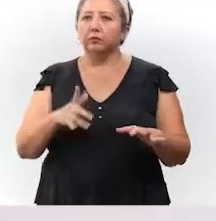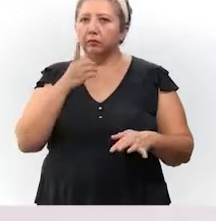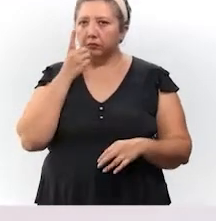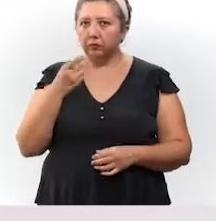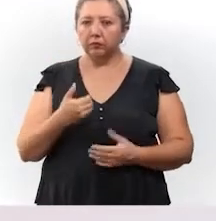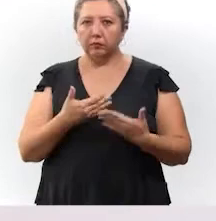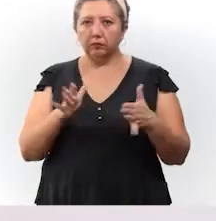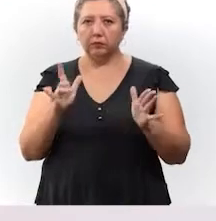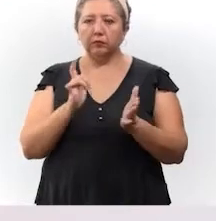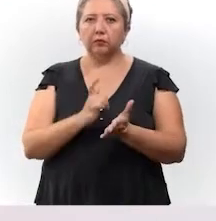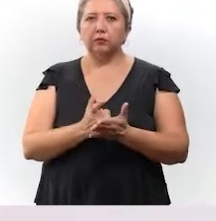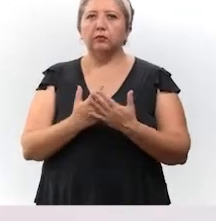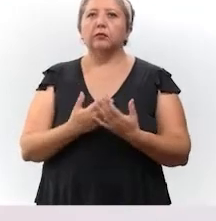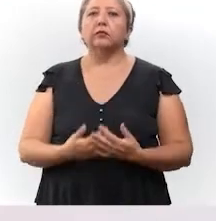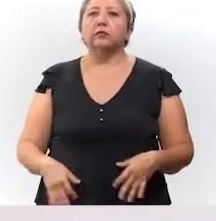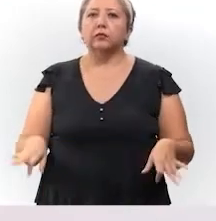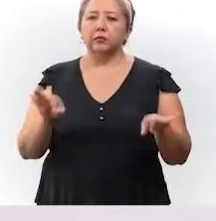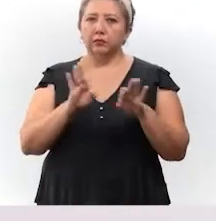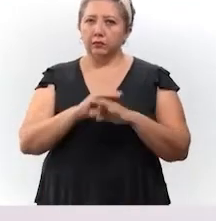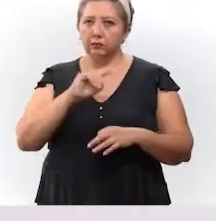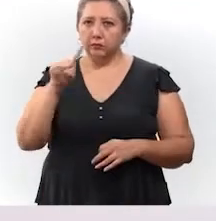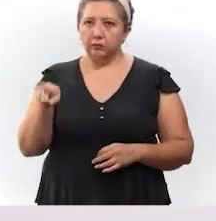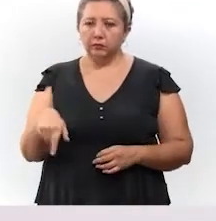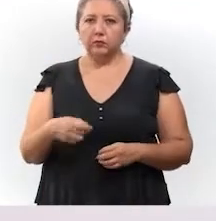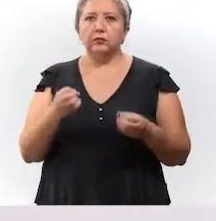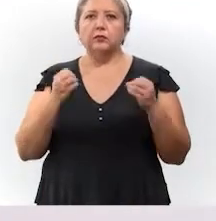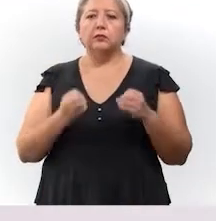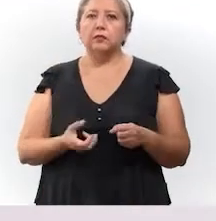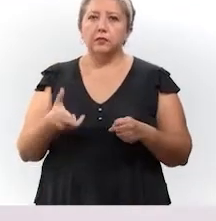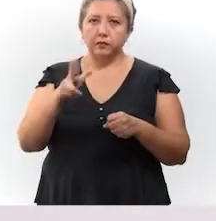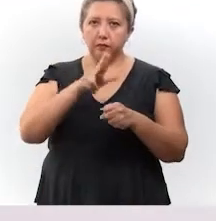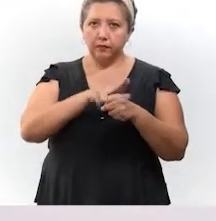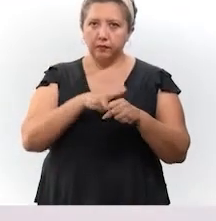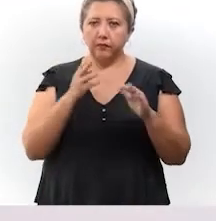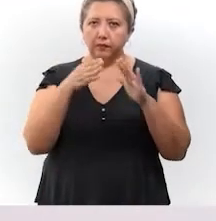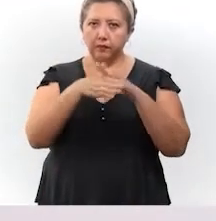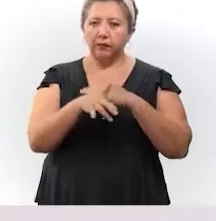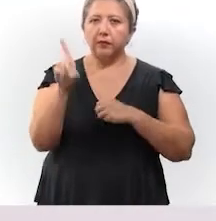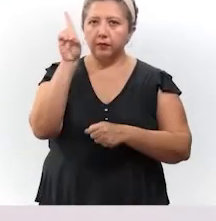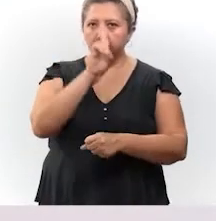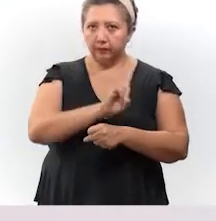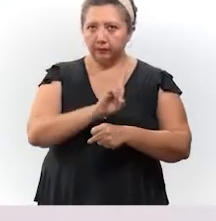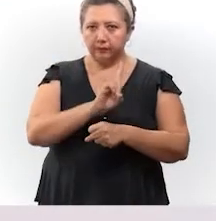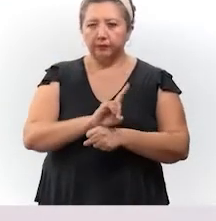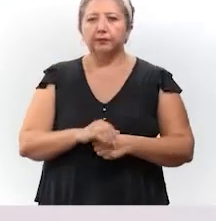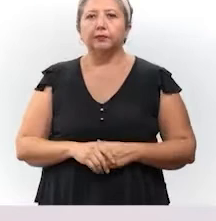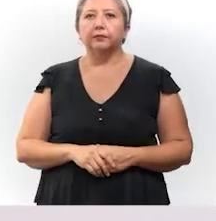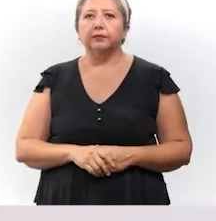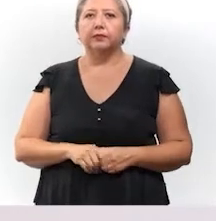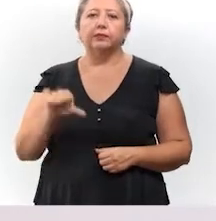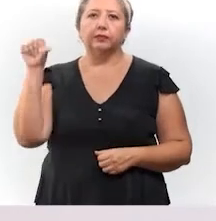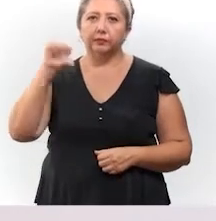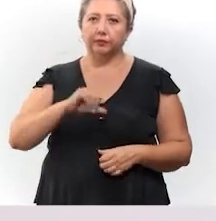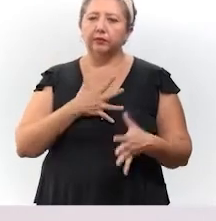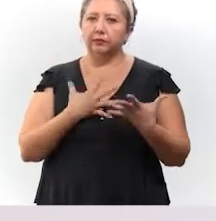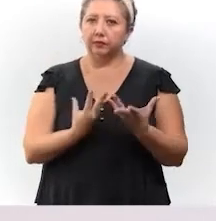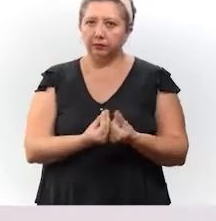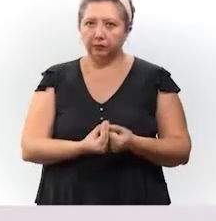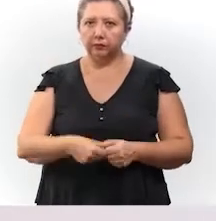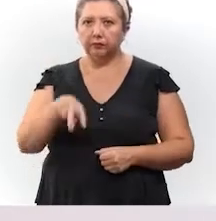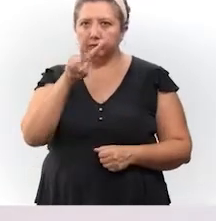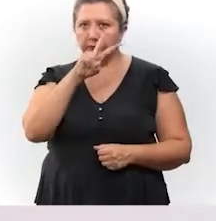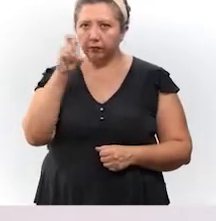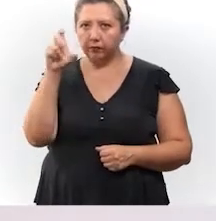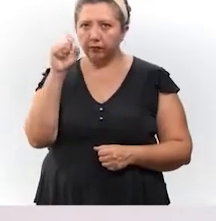se ha señalado, en la reapertura económica, los datos más importantes son la ocupación hospitalaria y los ingresos diarios. El día de hoy